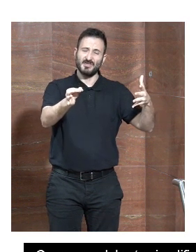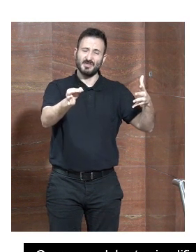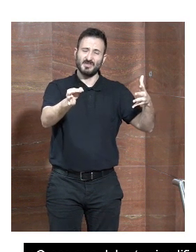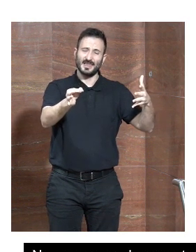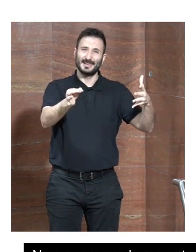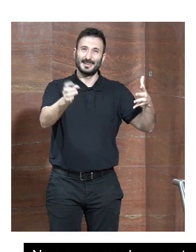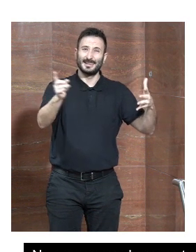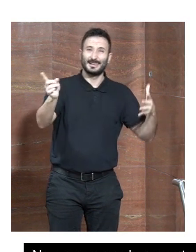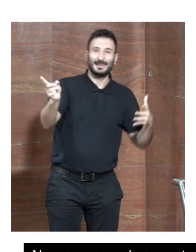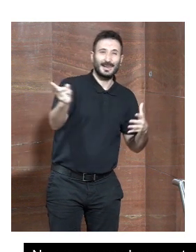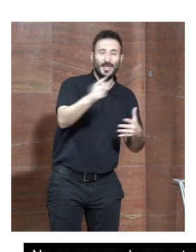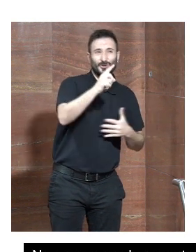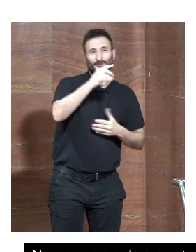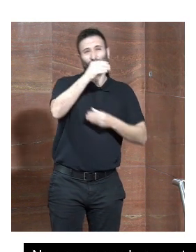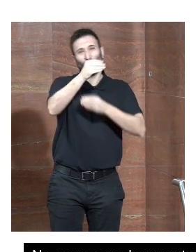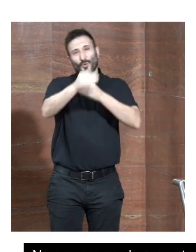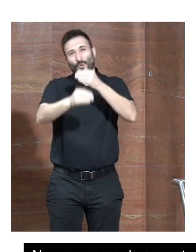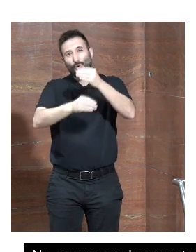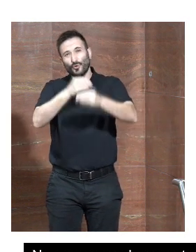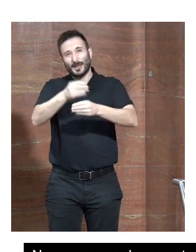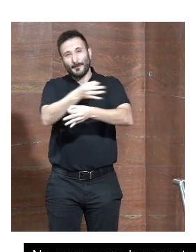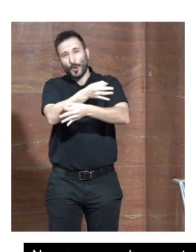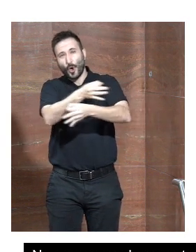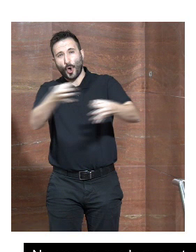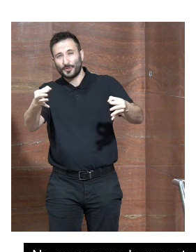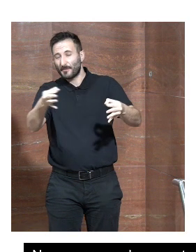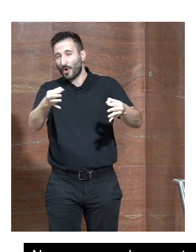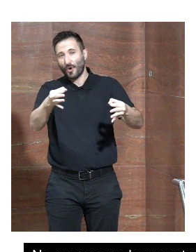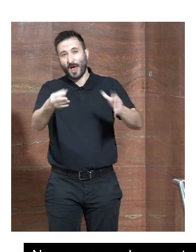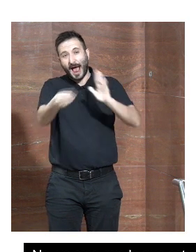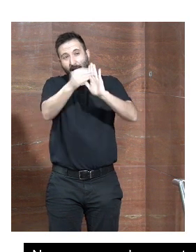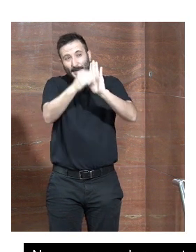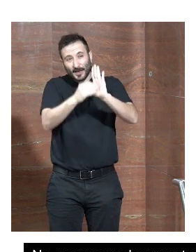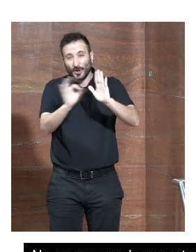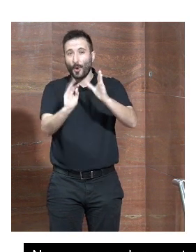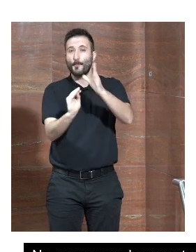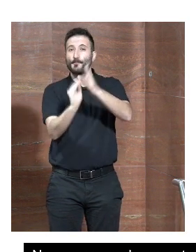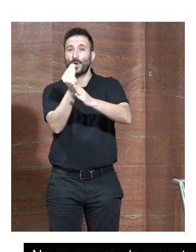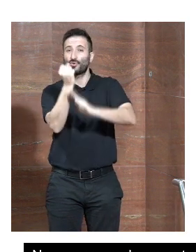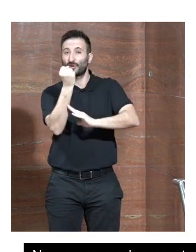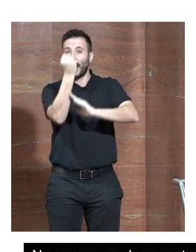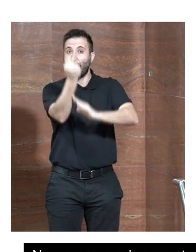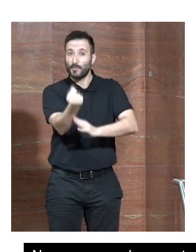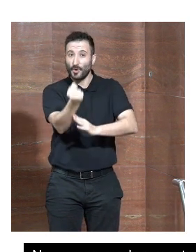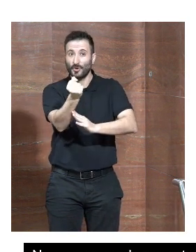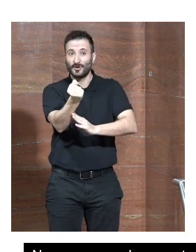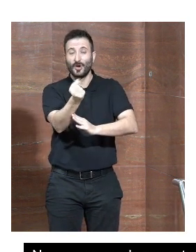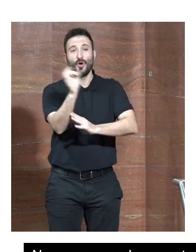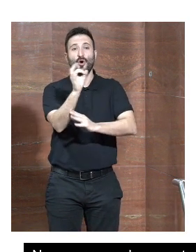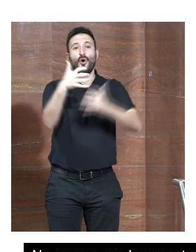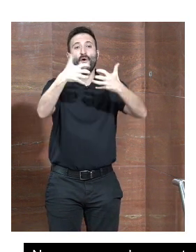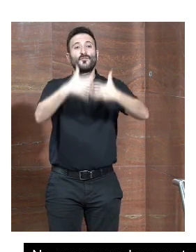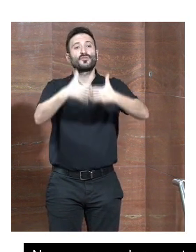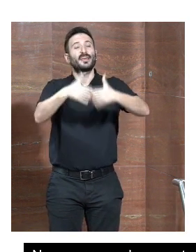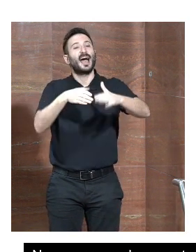o que realmente no están utilizando un uso óptimo de esas aplicaciones, de esos productos de apoyo o de esas funcionalidades